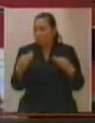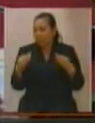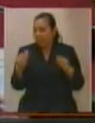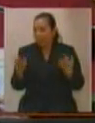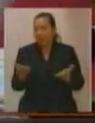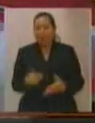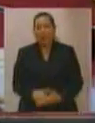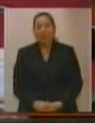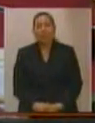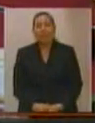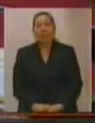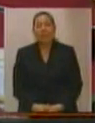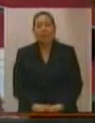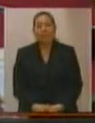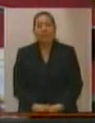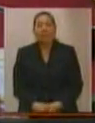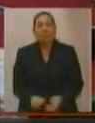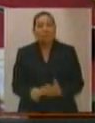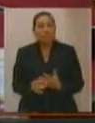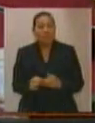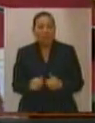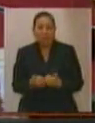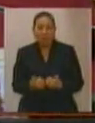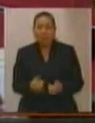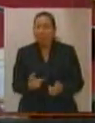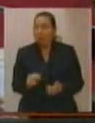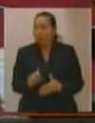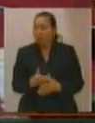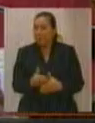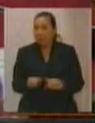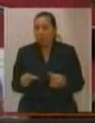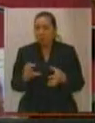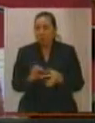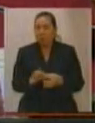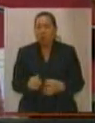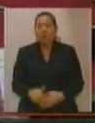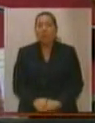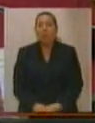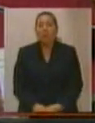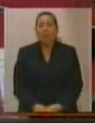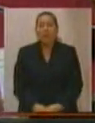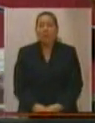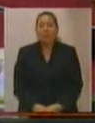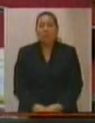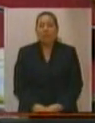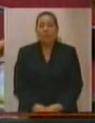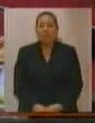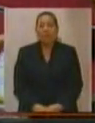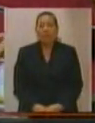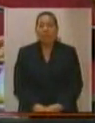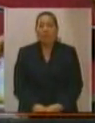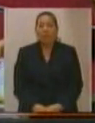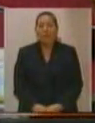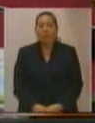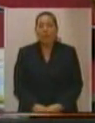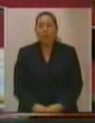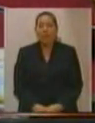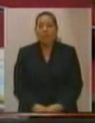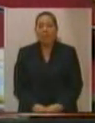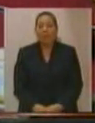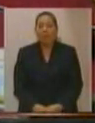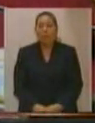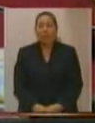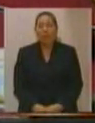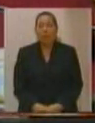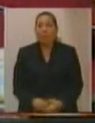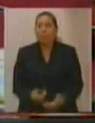tener estado civil de soltería, viudez y divorcio, y no ser parte de una unión de hecho. Entonces, esto estaría dando a entender que